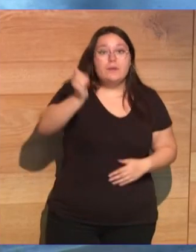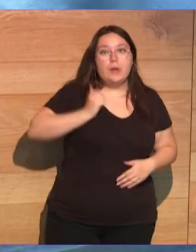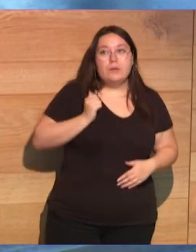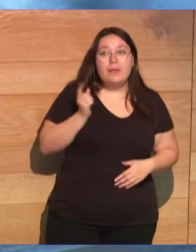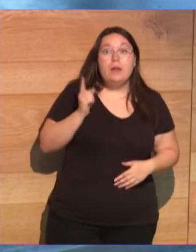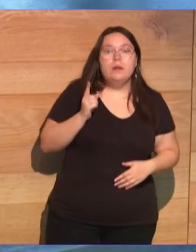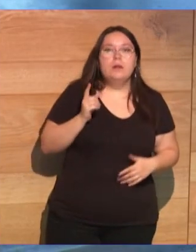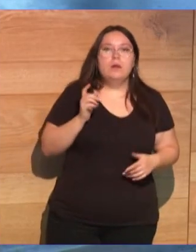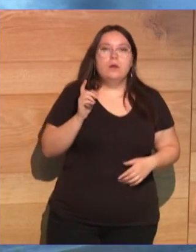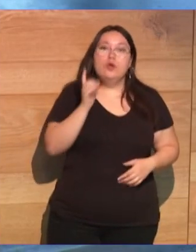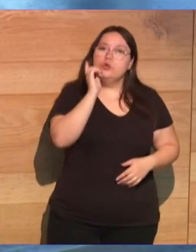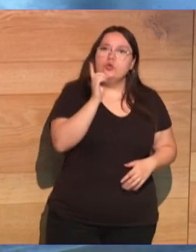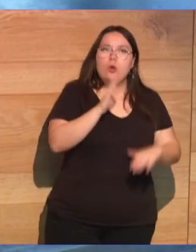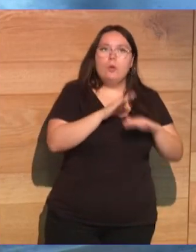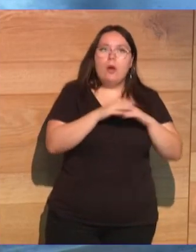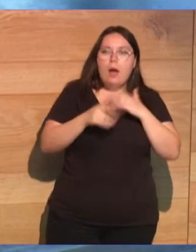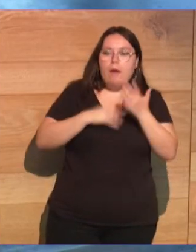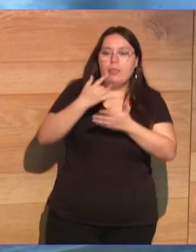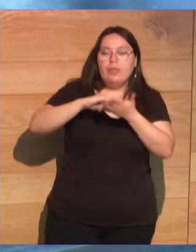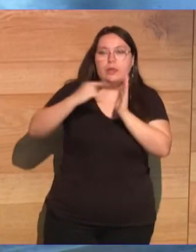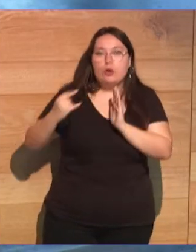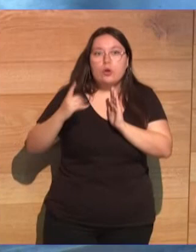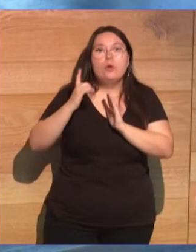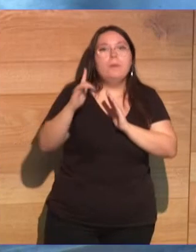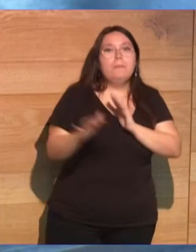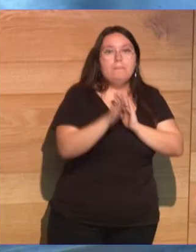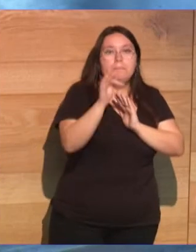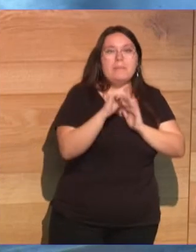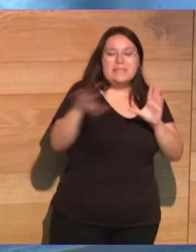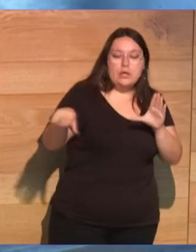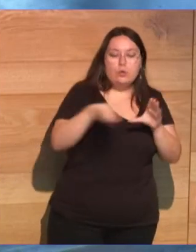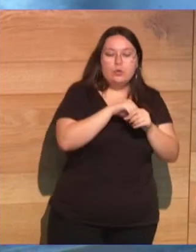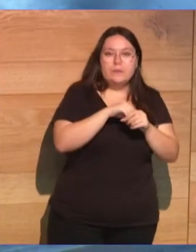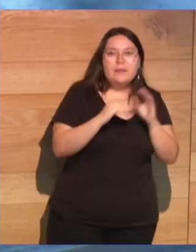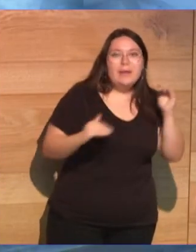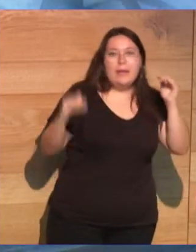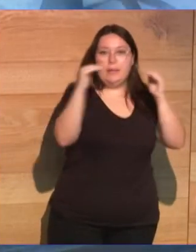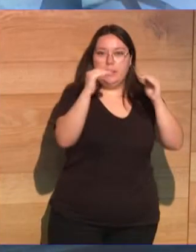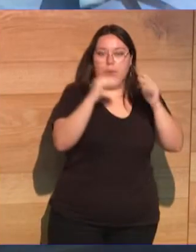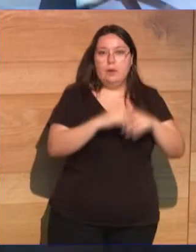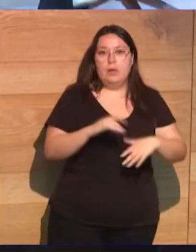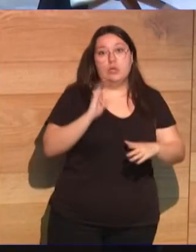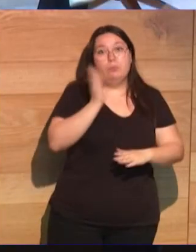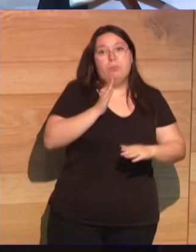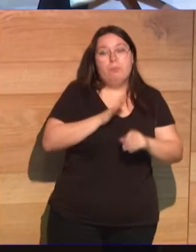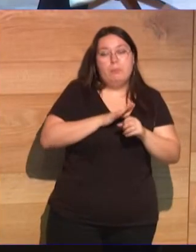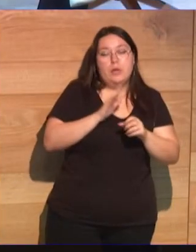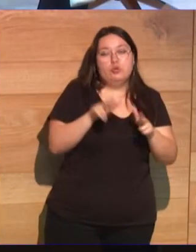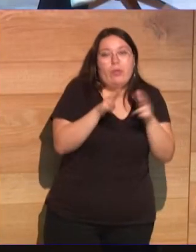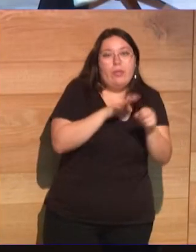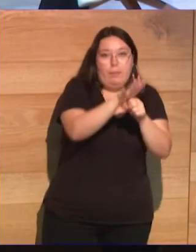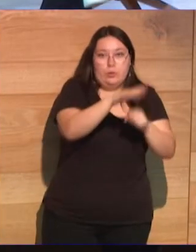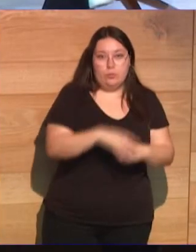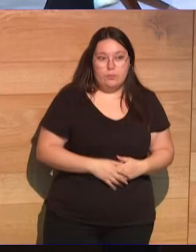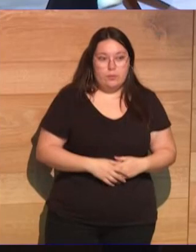artificial no solo sea avanzada tecnológicamente, sino también inclusiva y equitativa en su impacto social.